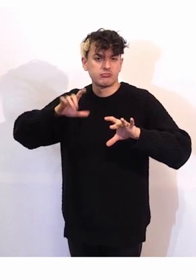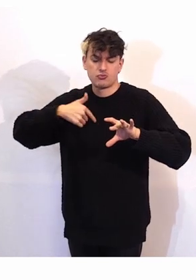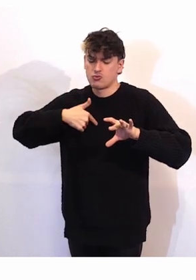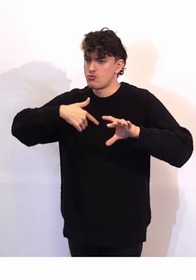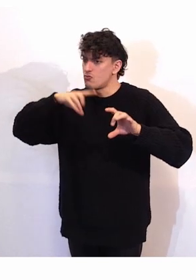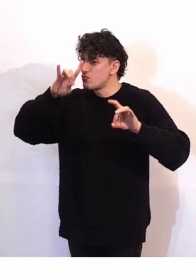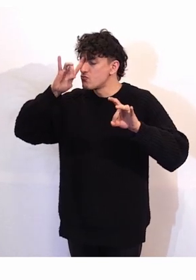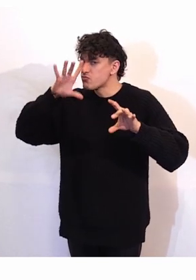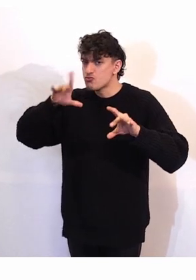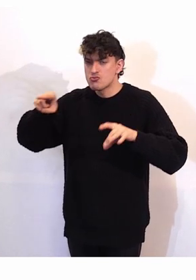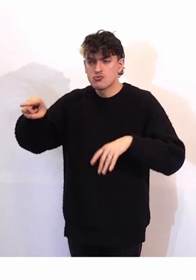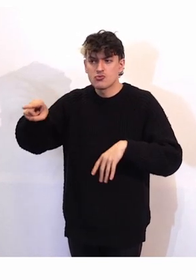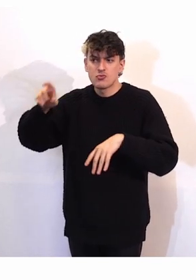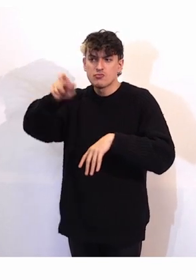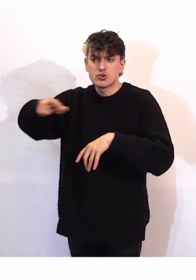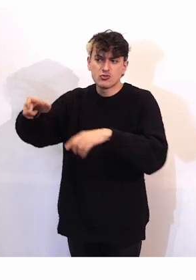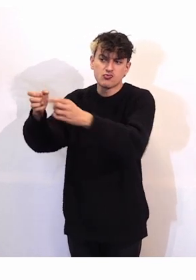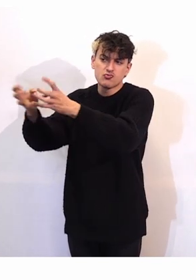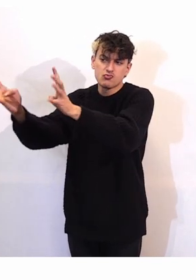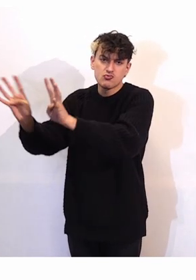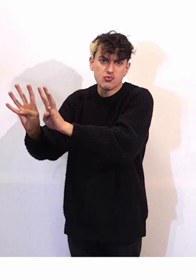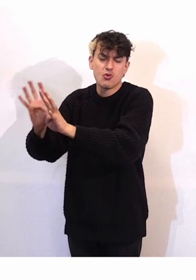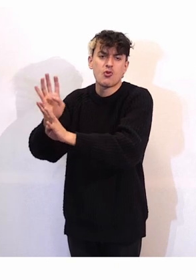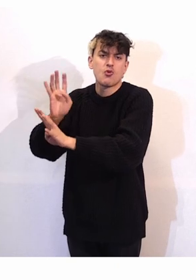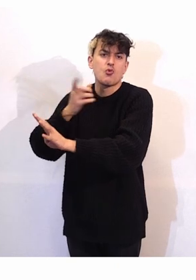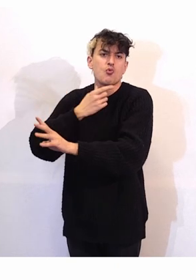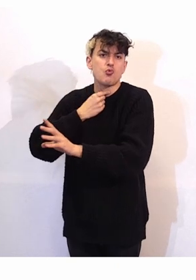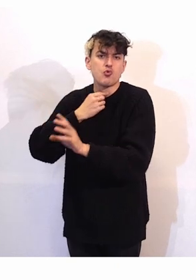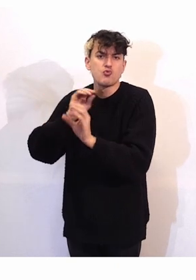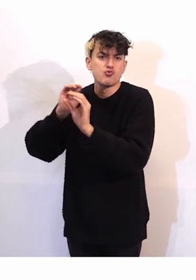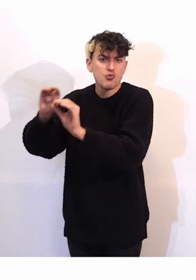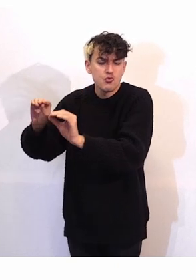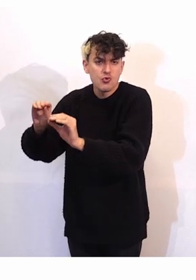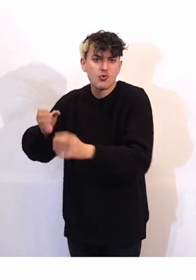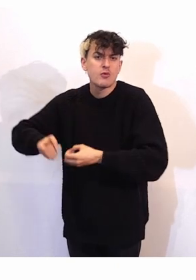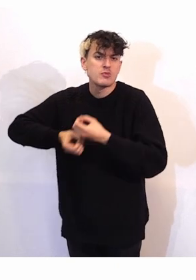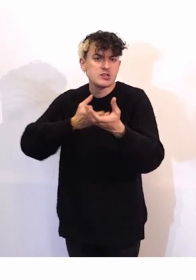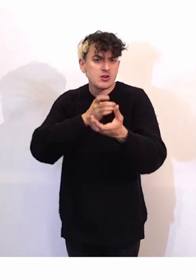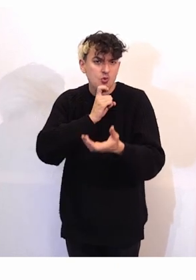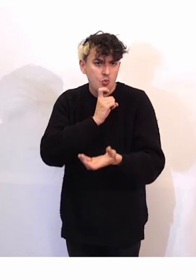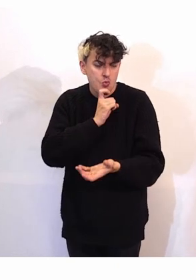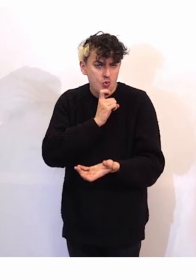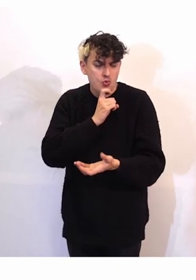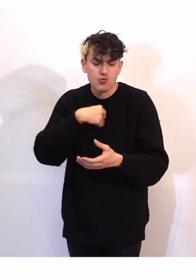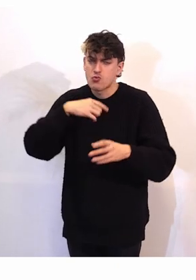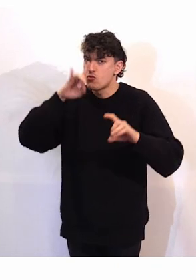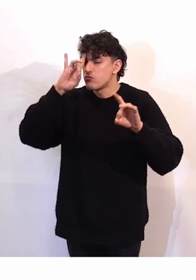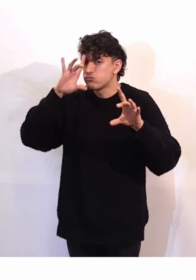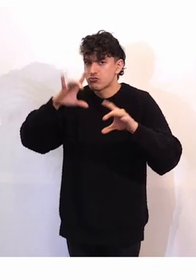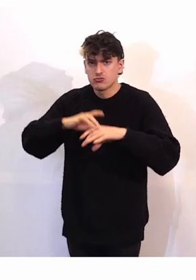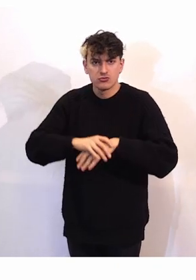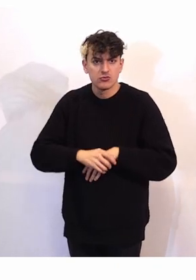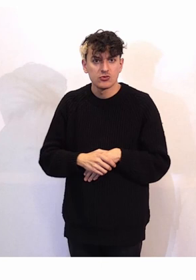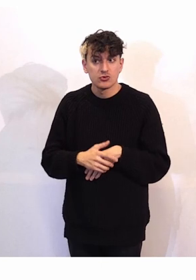con los gustos que tiene y la manera de manifestarlos. He procurado que no solo los